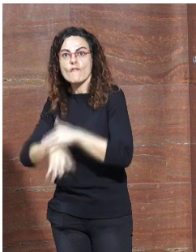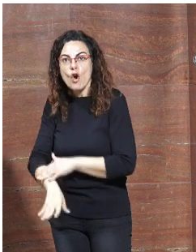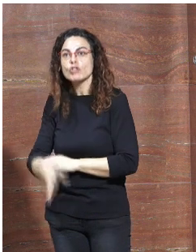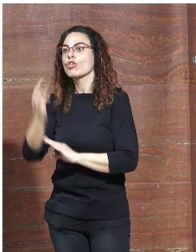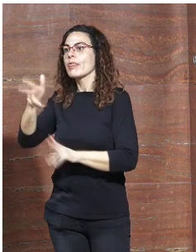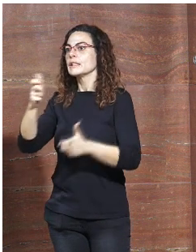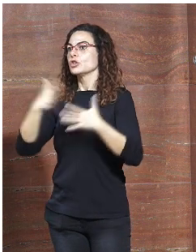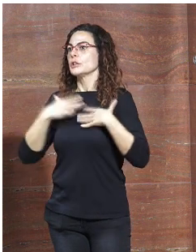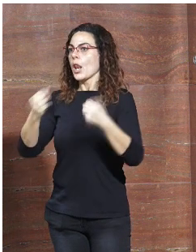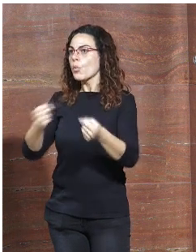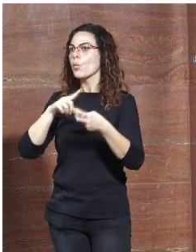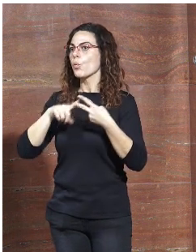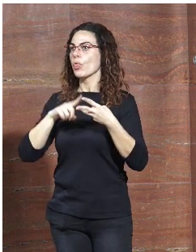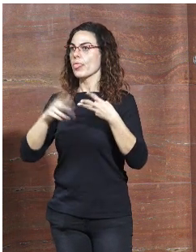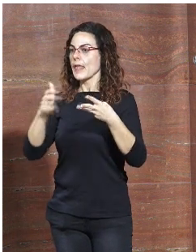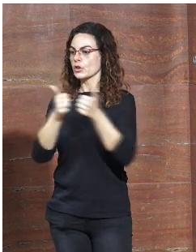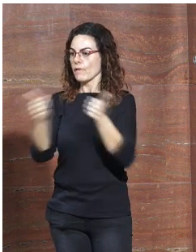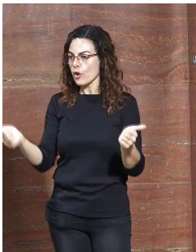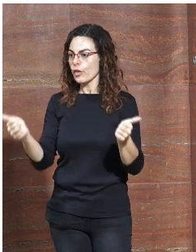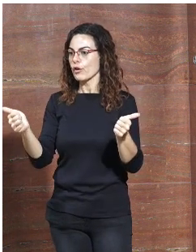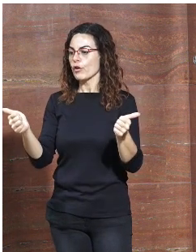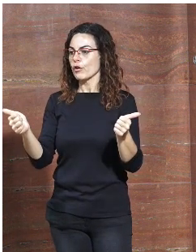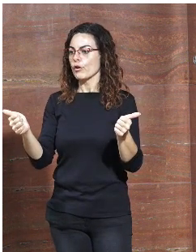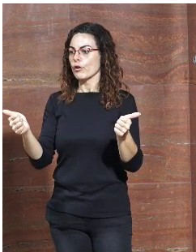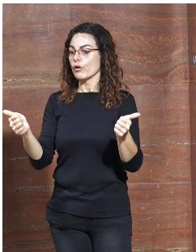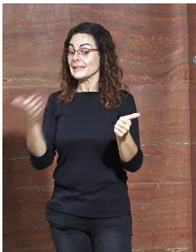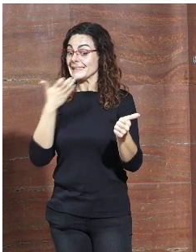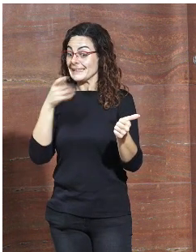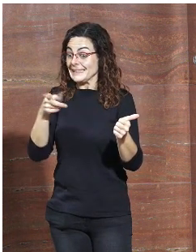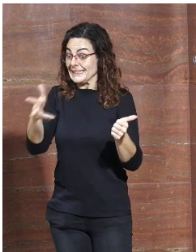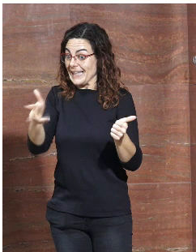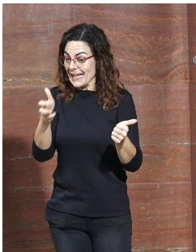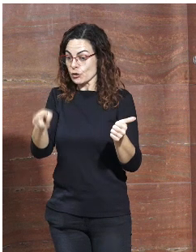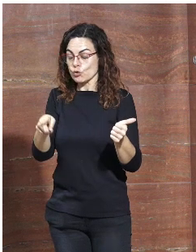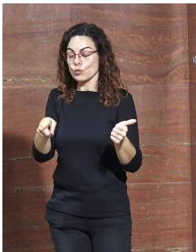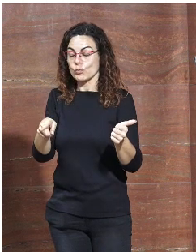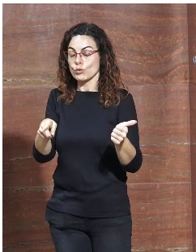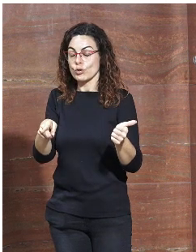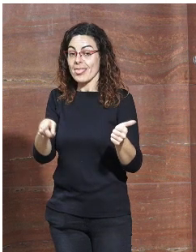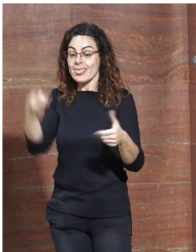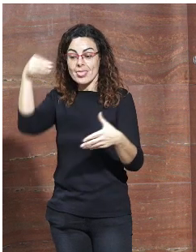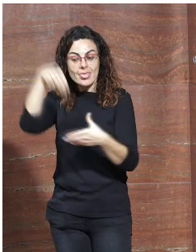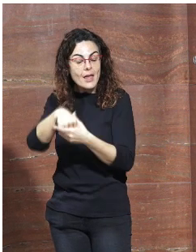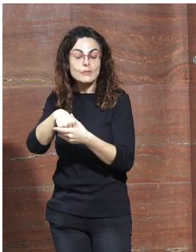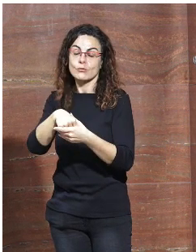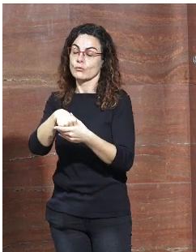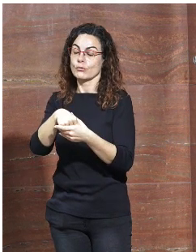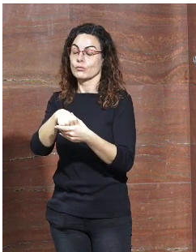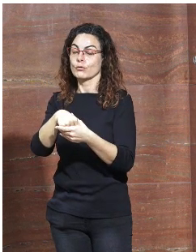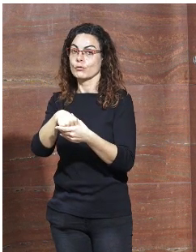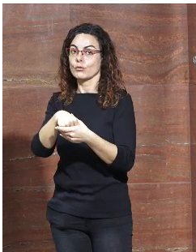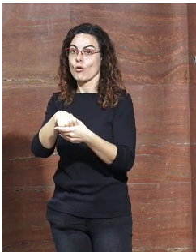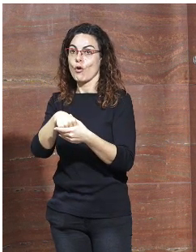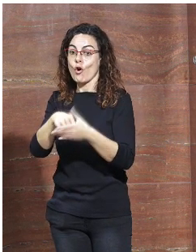a la salud, pensamos en el derecho al divorcio. Si ese derecho no tiene incorporado el ingrediente, el elemento de